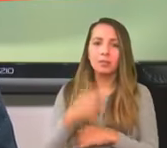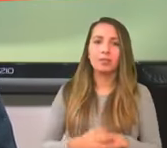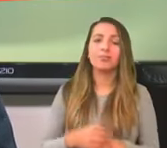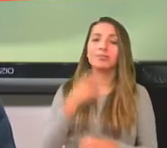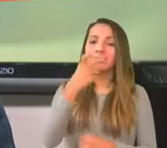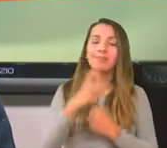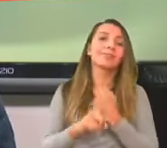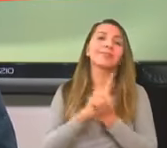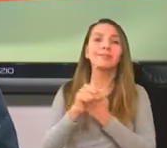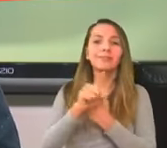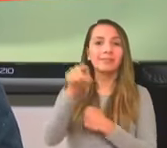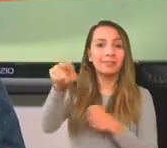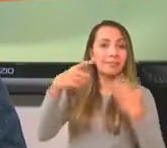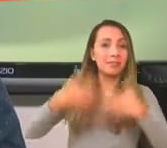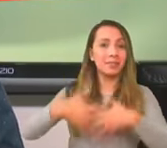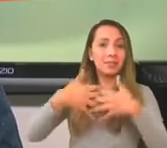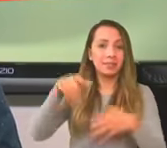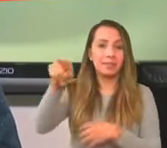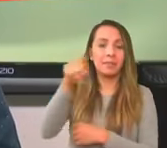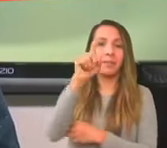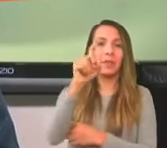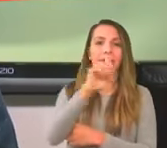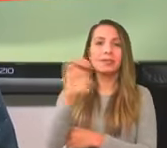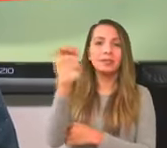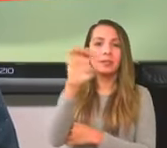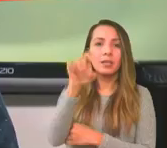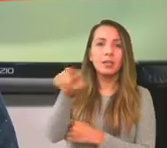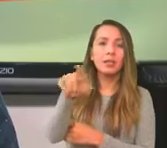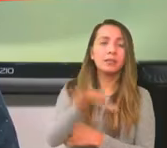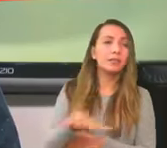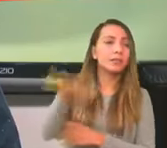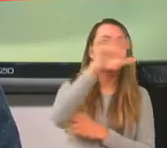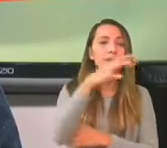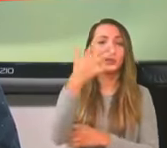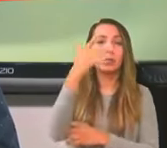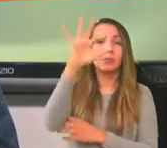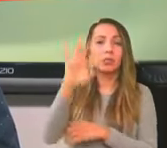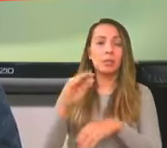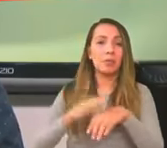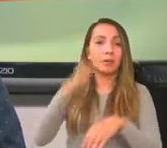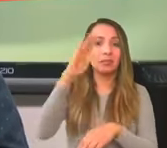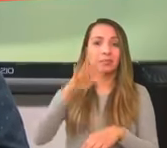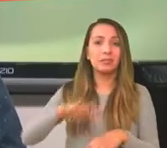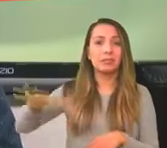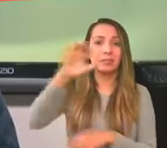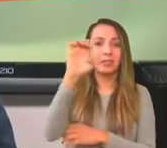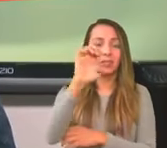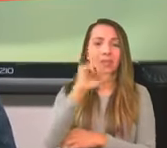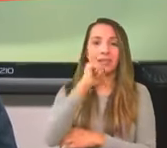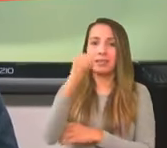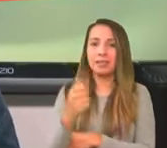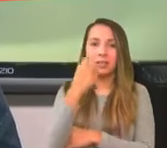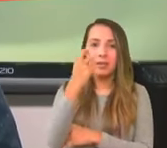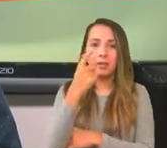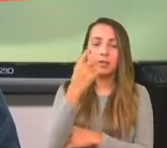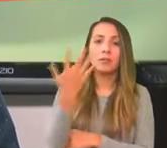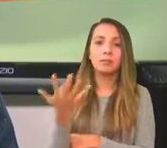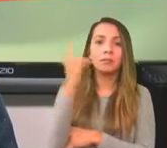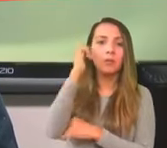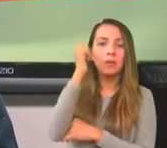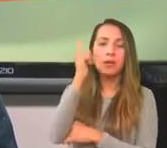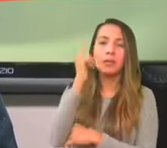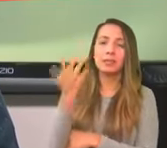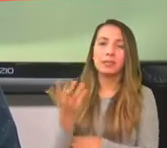empresa Aguas de Ensenada tiene más del 50% de la ciudad sin agua. Espero que la